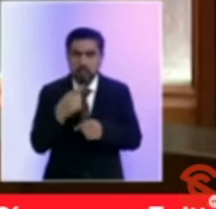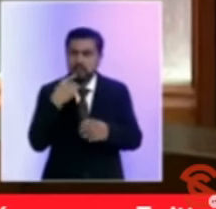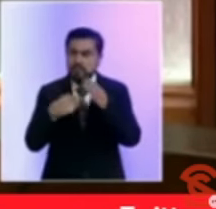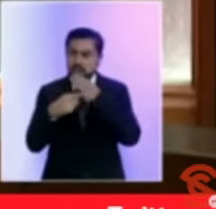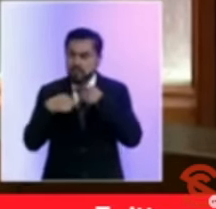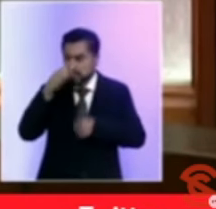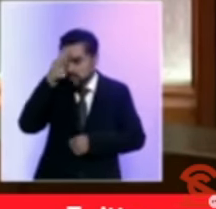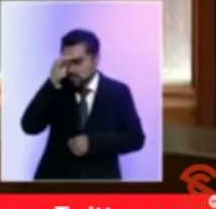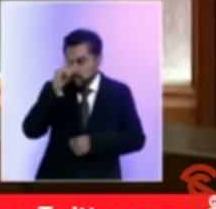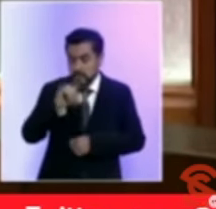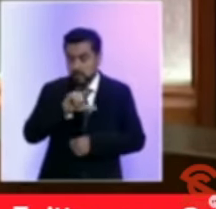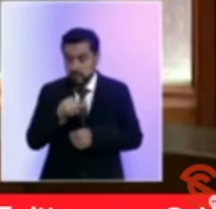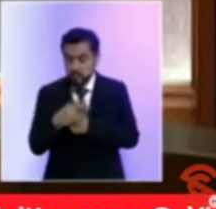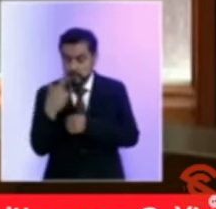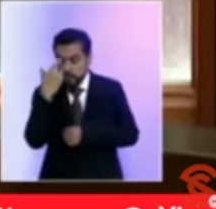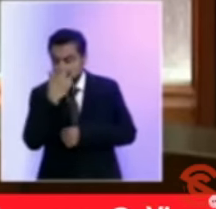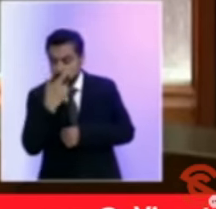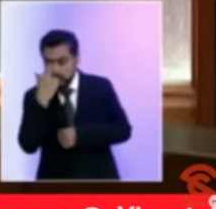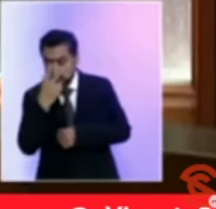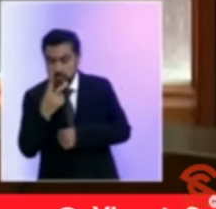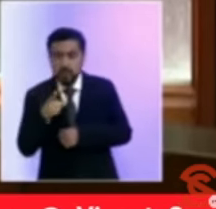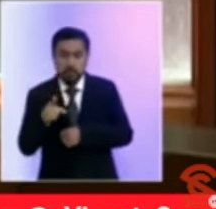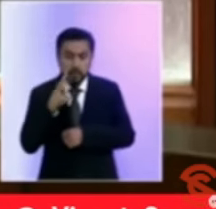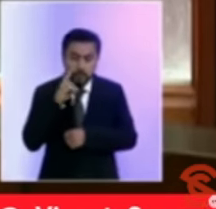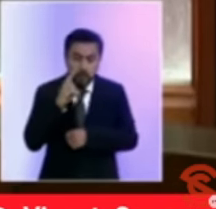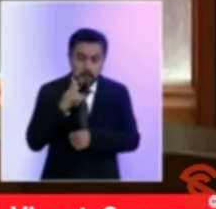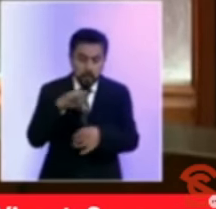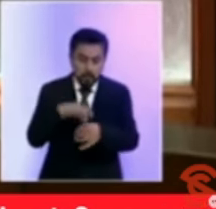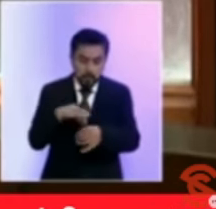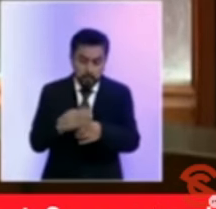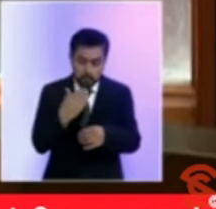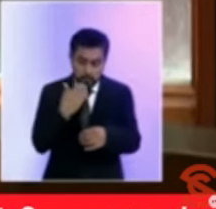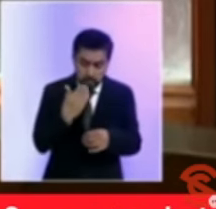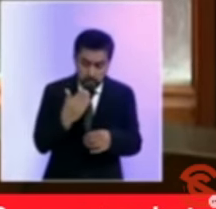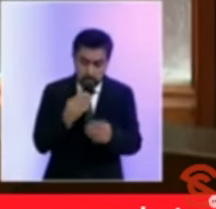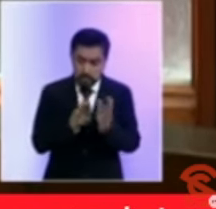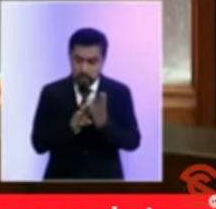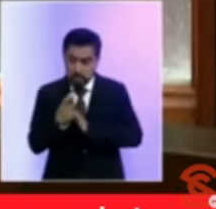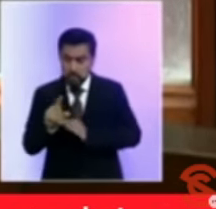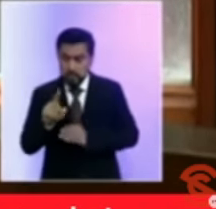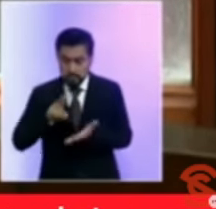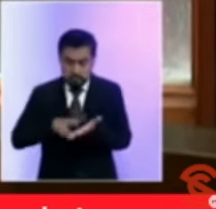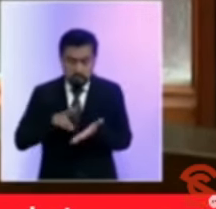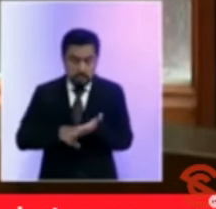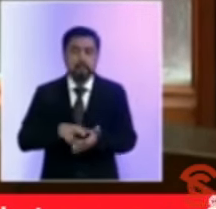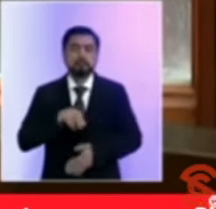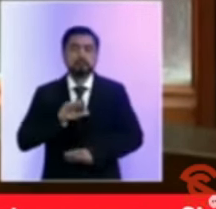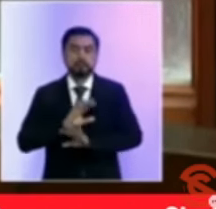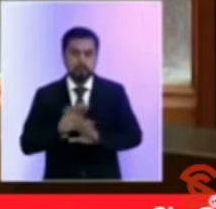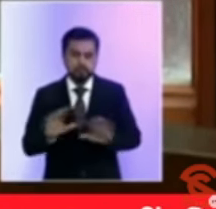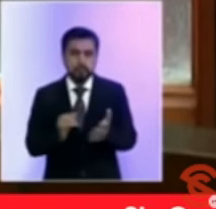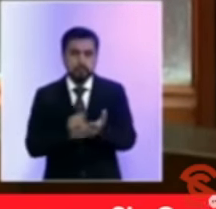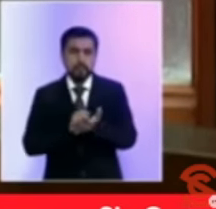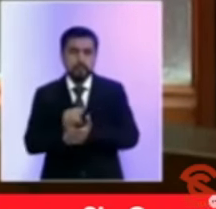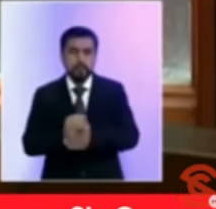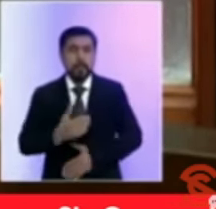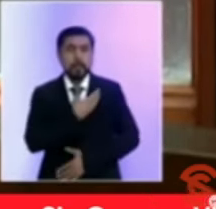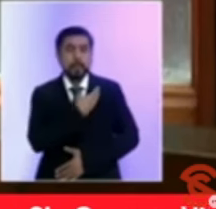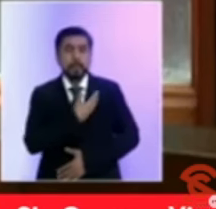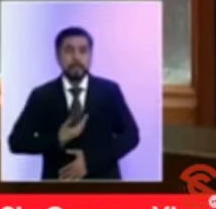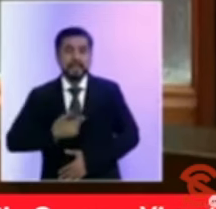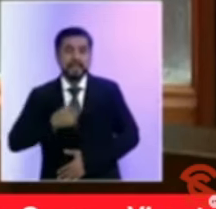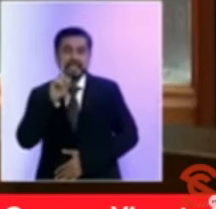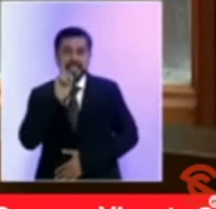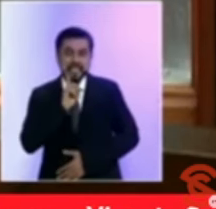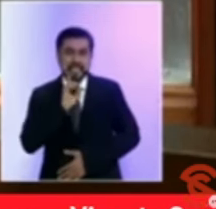revisión de los requisitos de validez de la elección y la declaración de presidenta electa fue